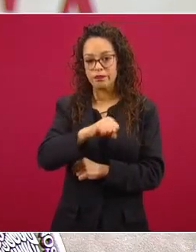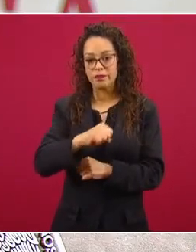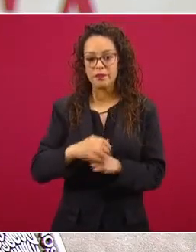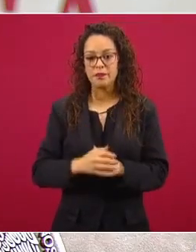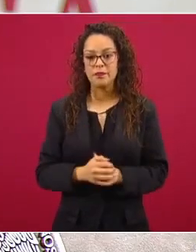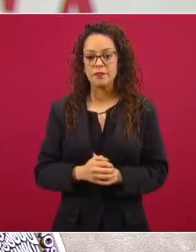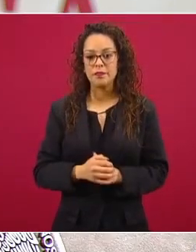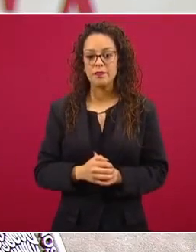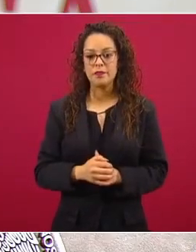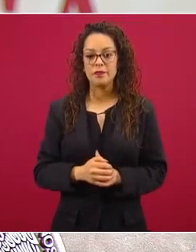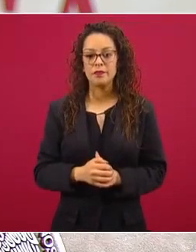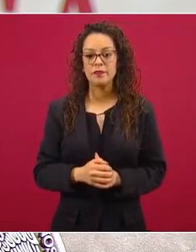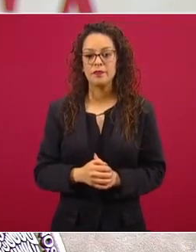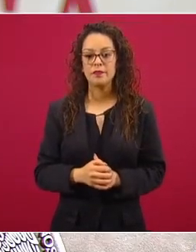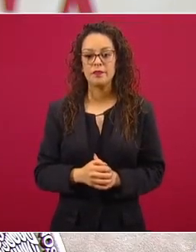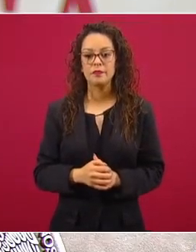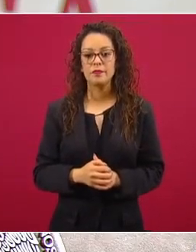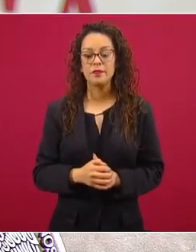el grupo que